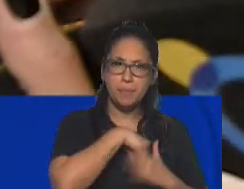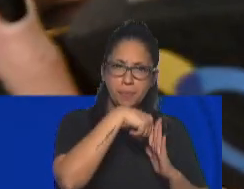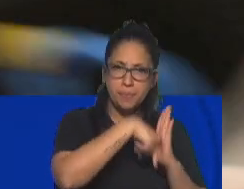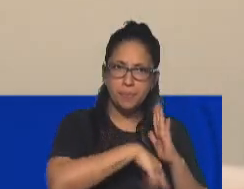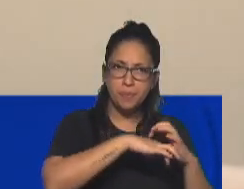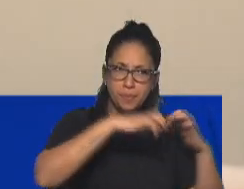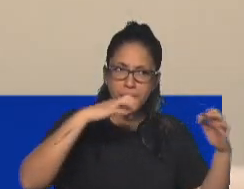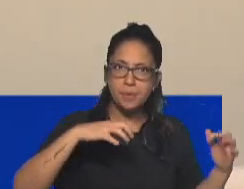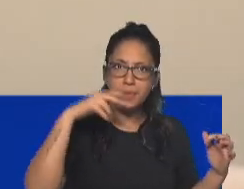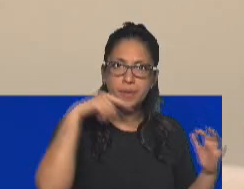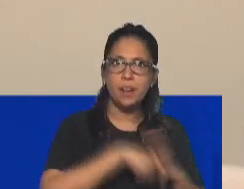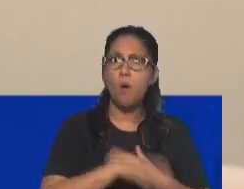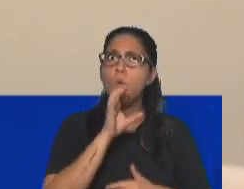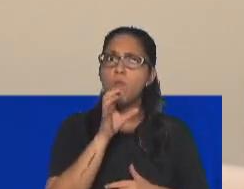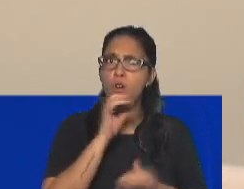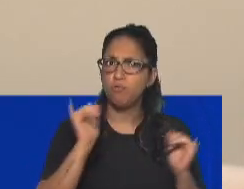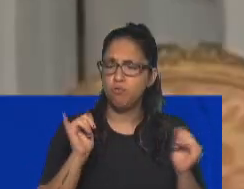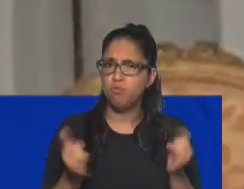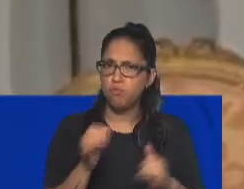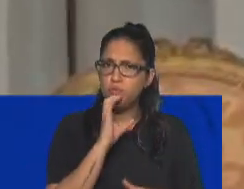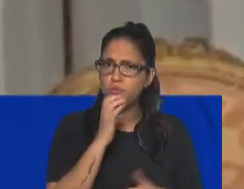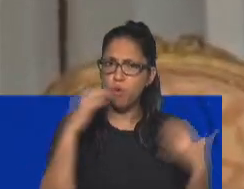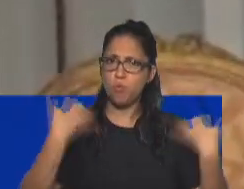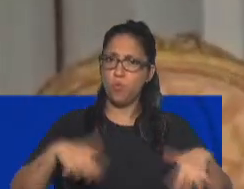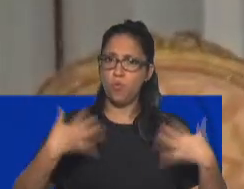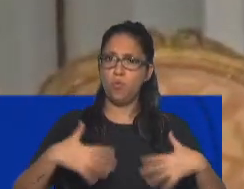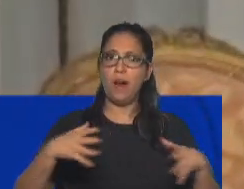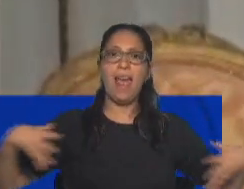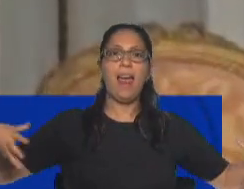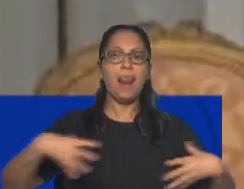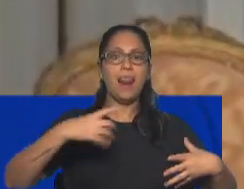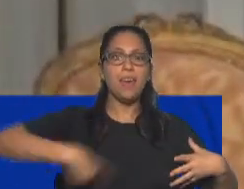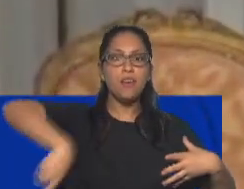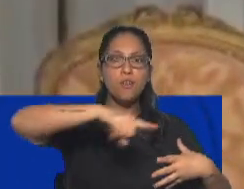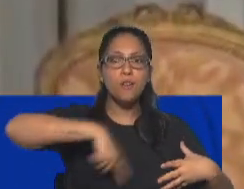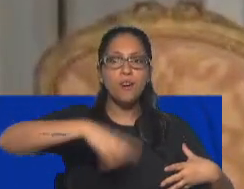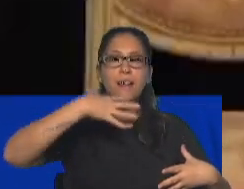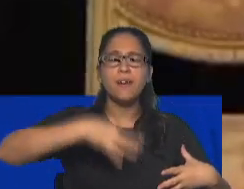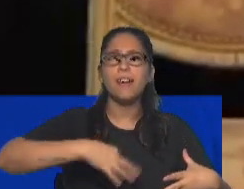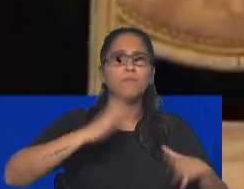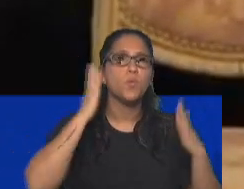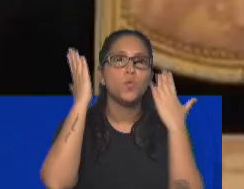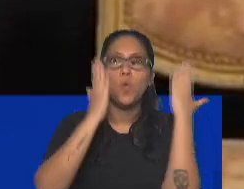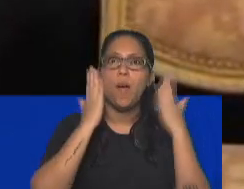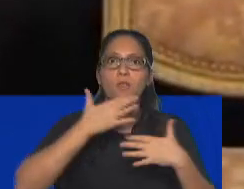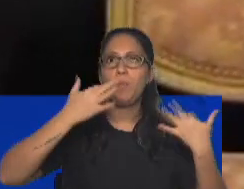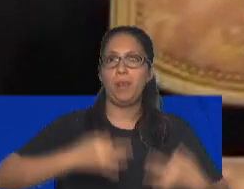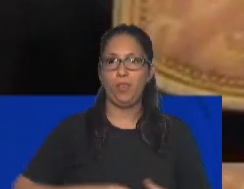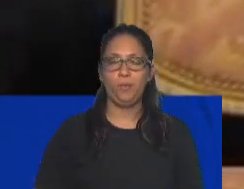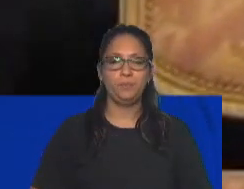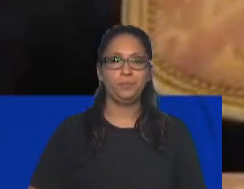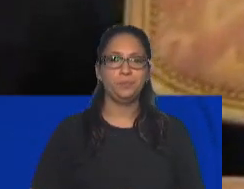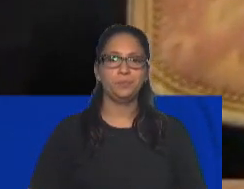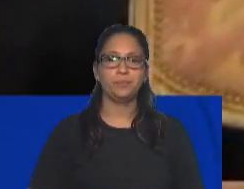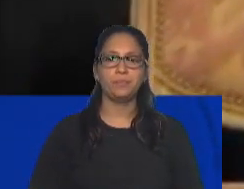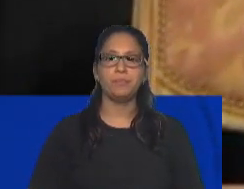¿Qué humor, Fix? Mucho humor, hay mucho humor. Es un elenco, la verdad, soñado. ¿Y cómo es meterse